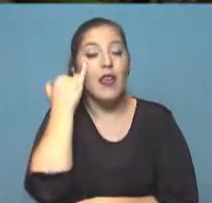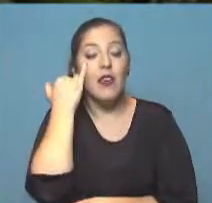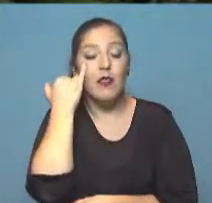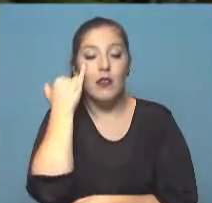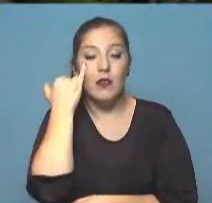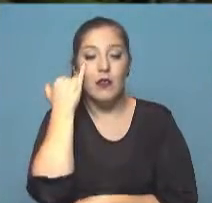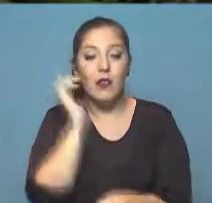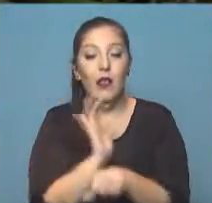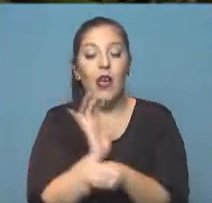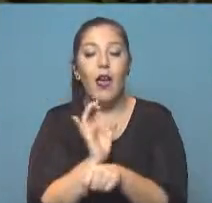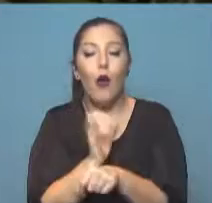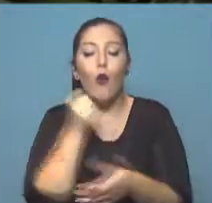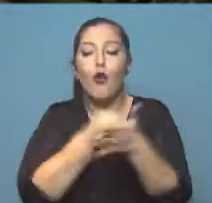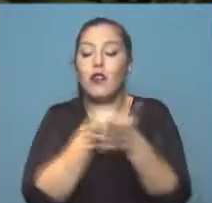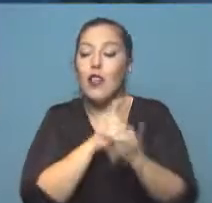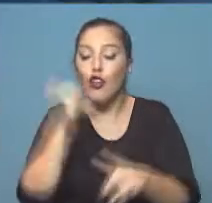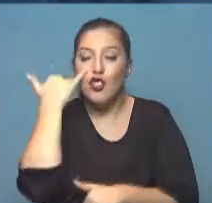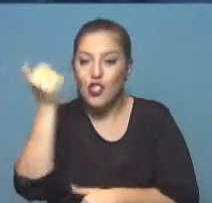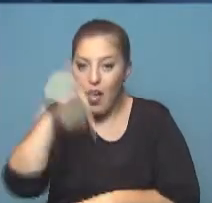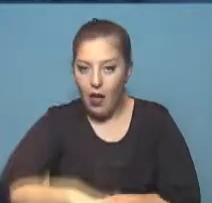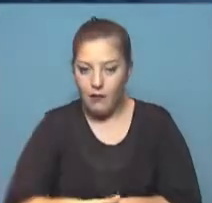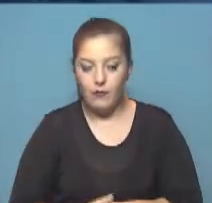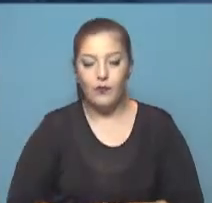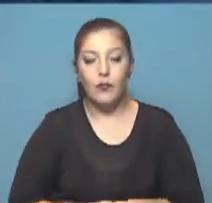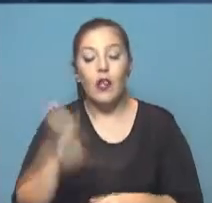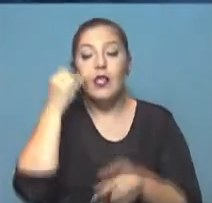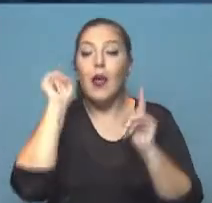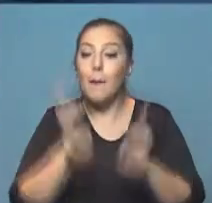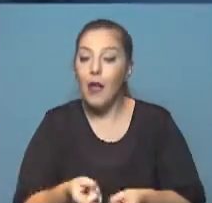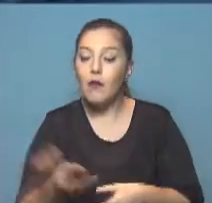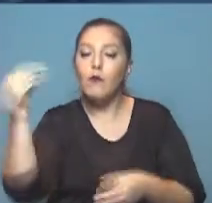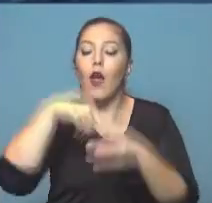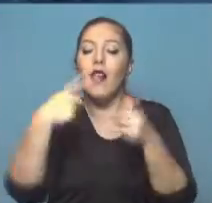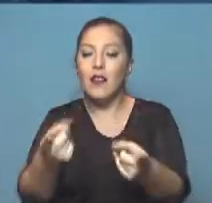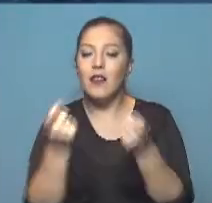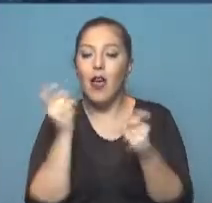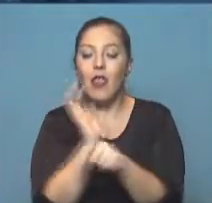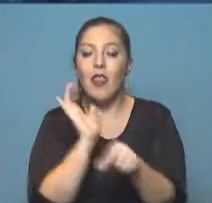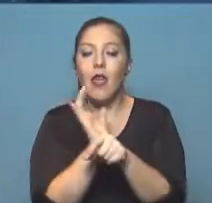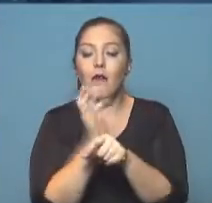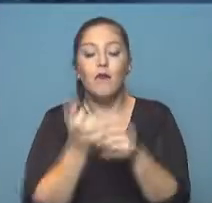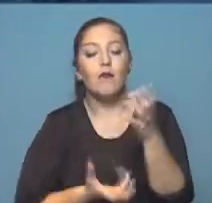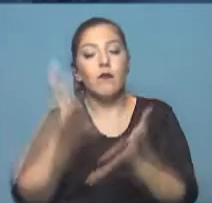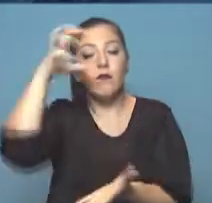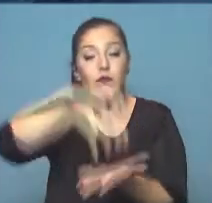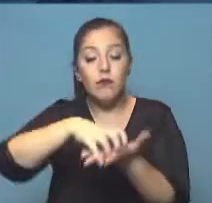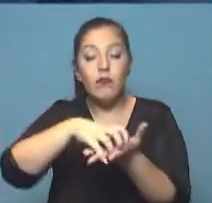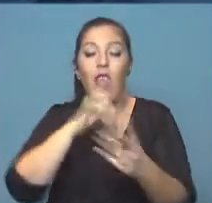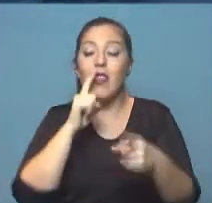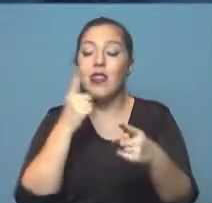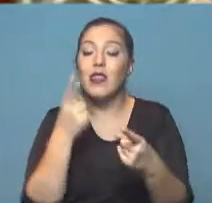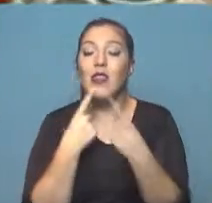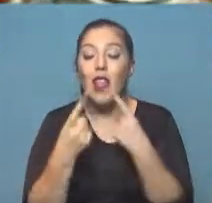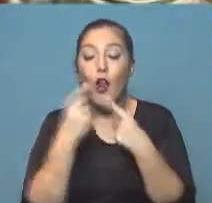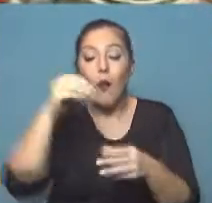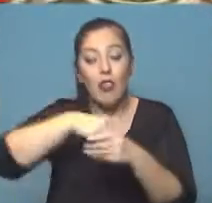un estatus de no violencia inmediato. Y también incluyó la necesidad de crear una comisión de diálogo para que impulse en el